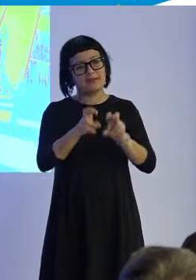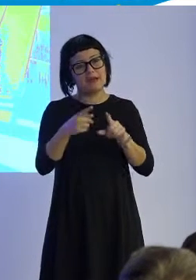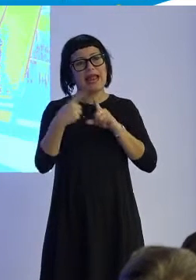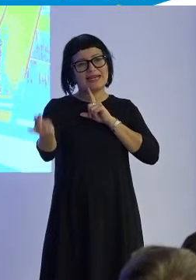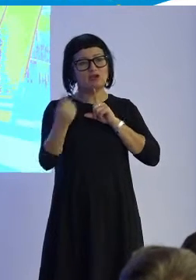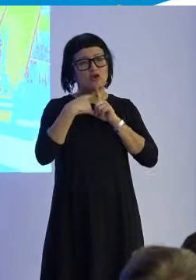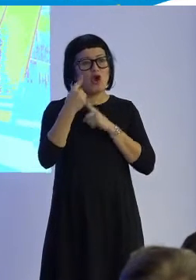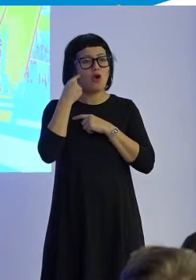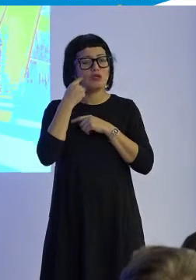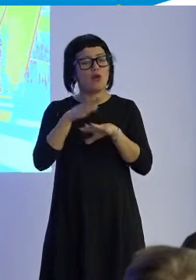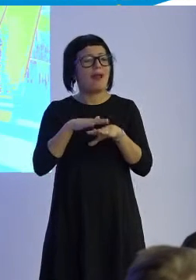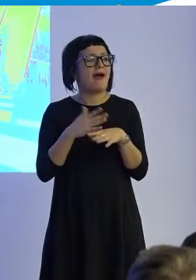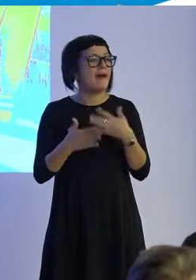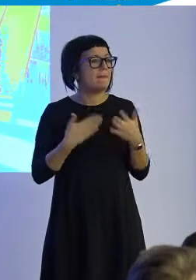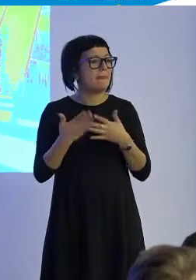háptico, para poder